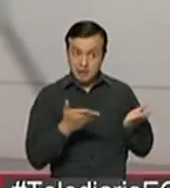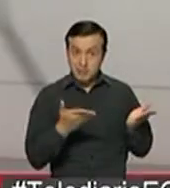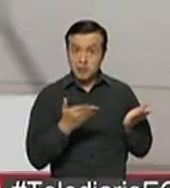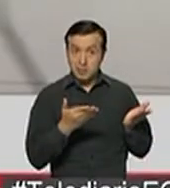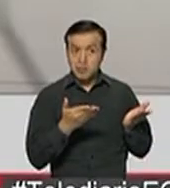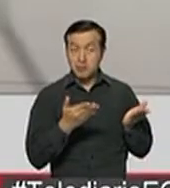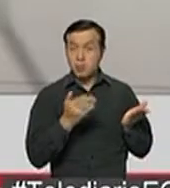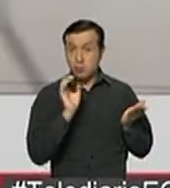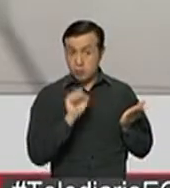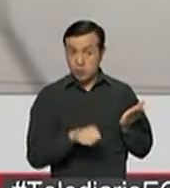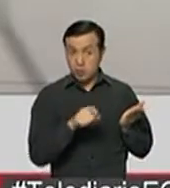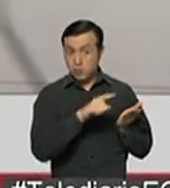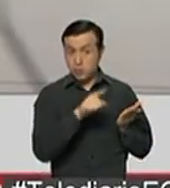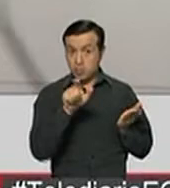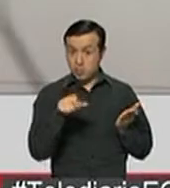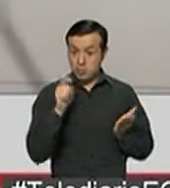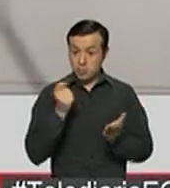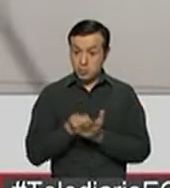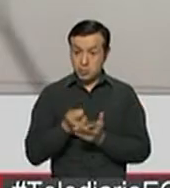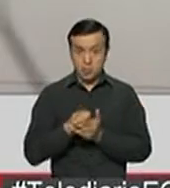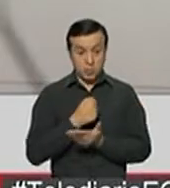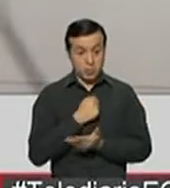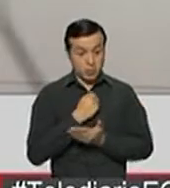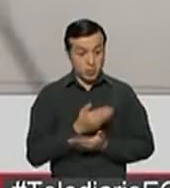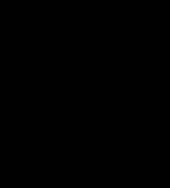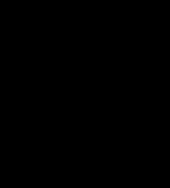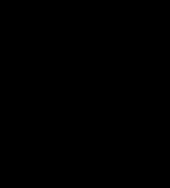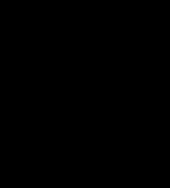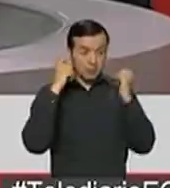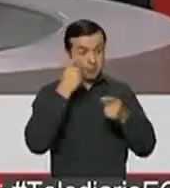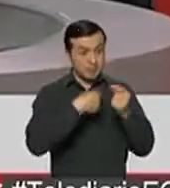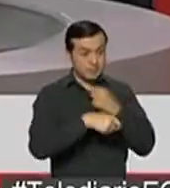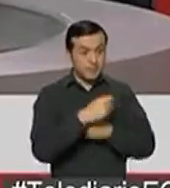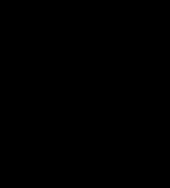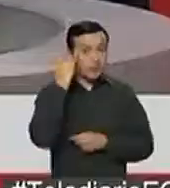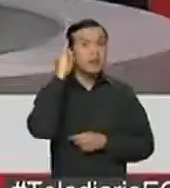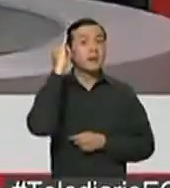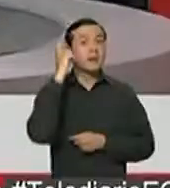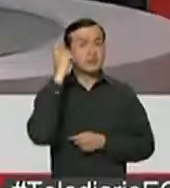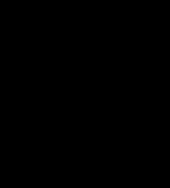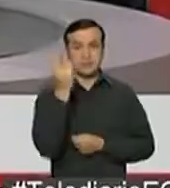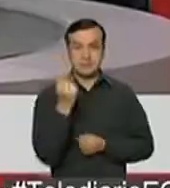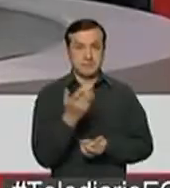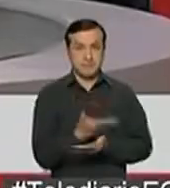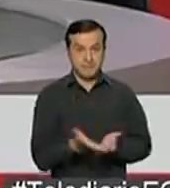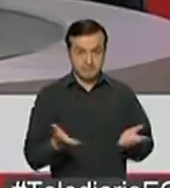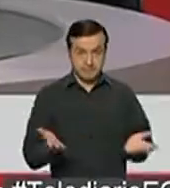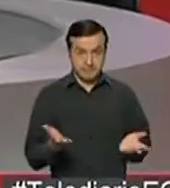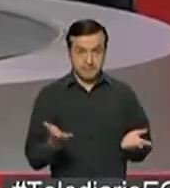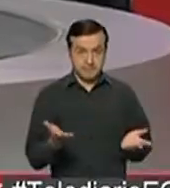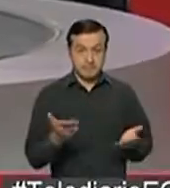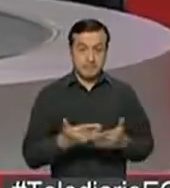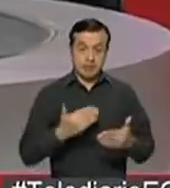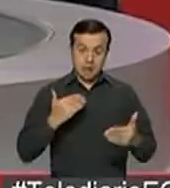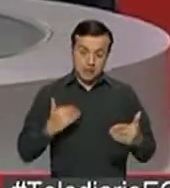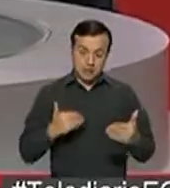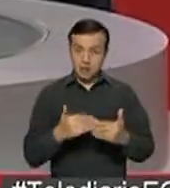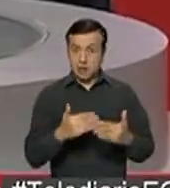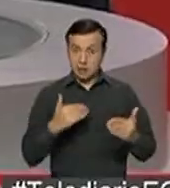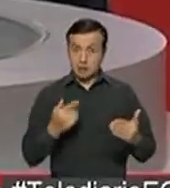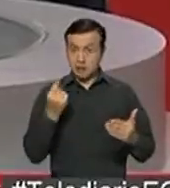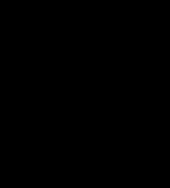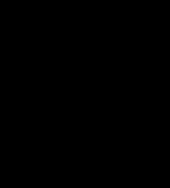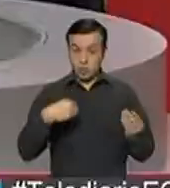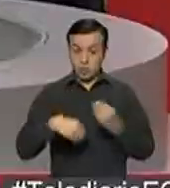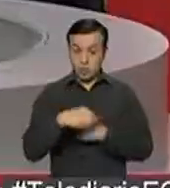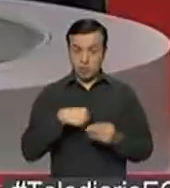un valor de mercado, un potencial de mercado. Ahora, para poder generar un invento se necesitan recursos. Y en la fase temprana incluso son